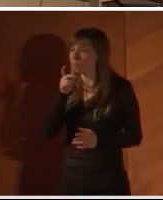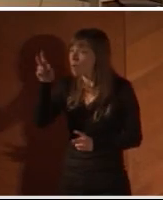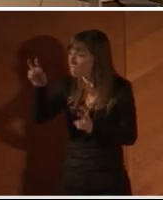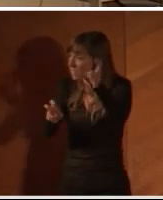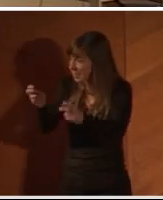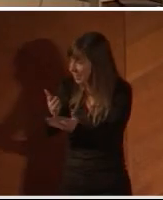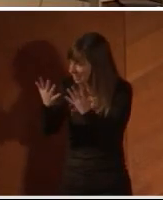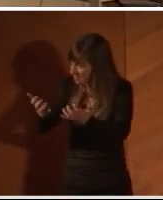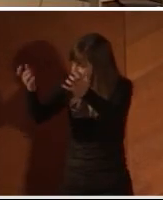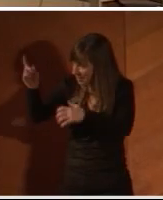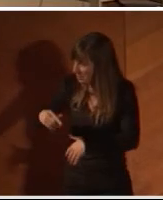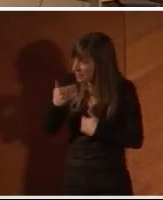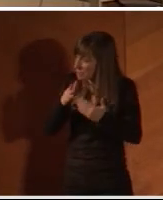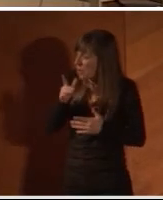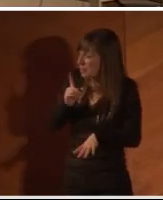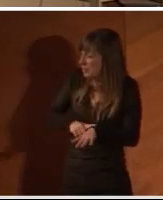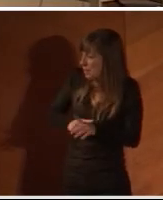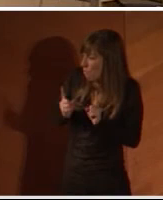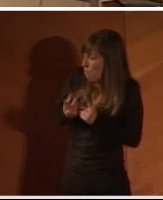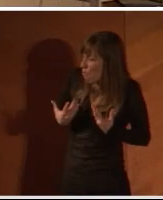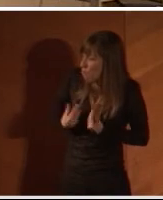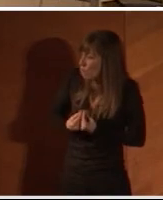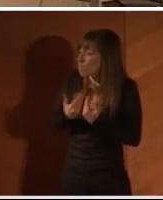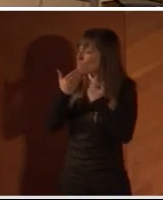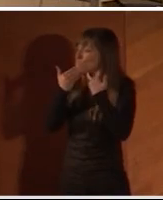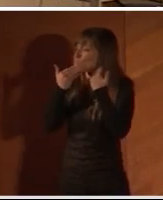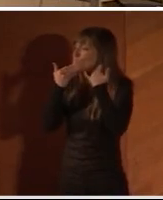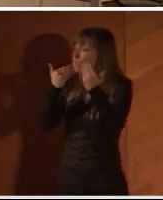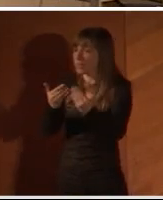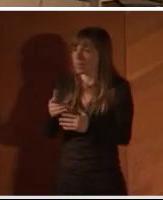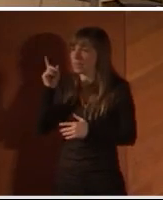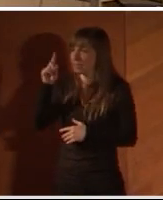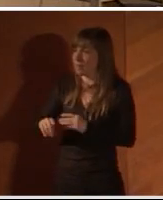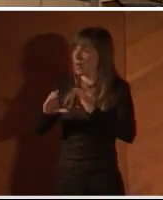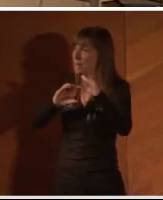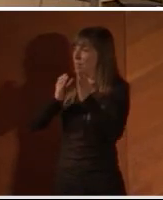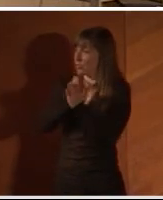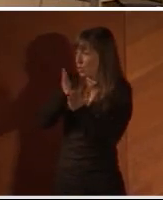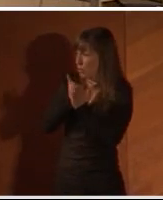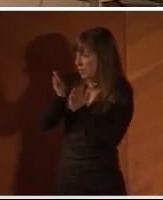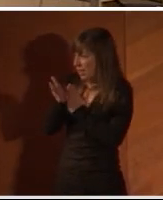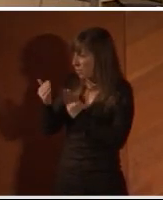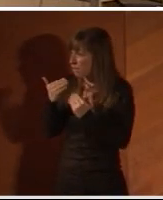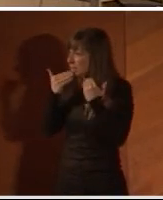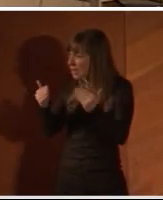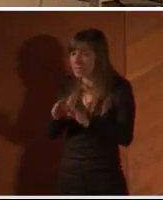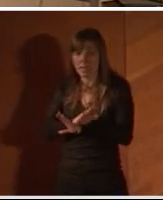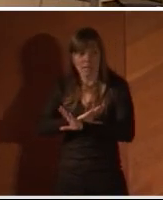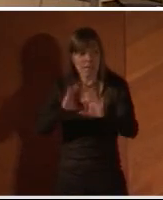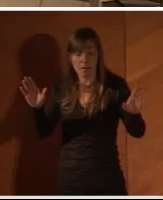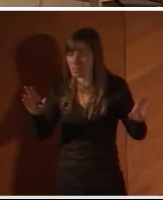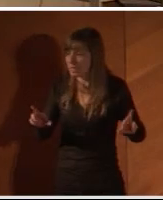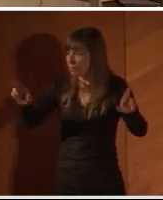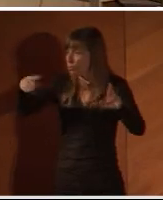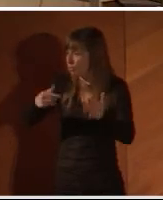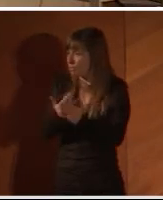aquí, los que habéis compartido este rato con nosotros. Muchísimas gracias a los medios de comunicación. Y sin más, pasad un buen